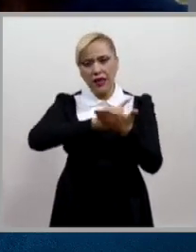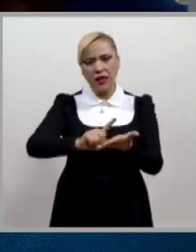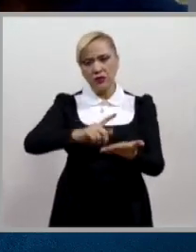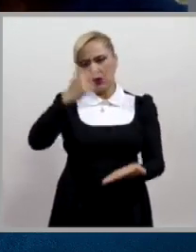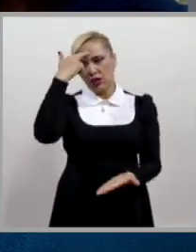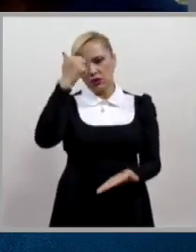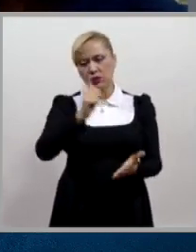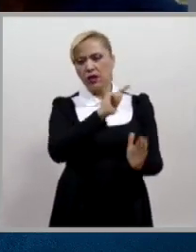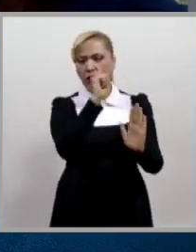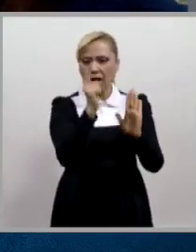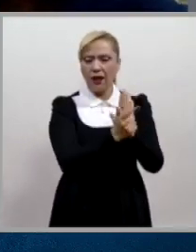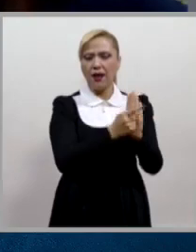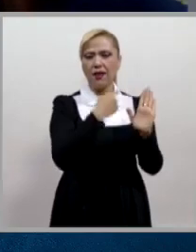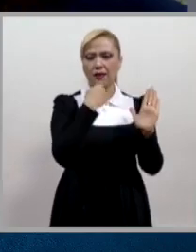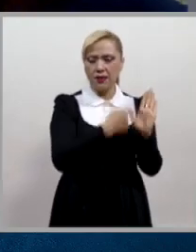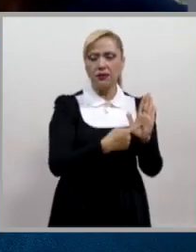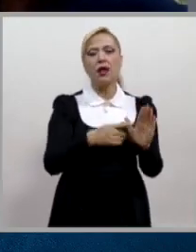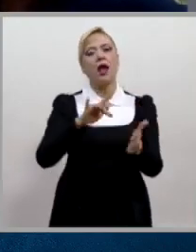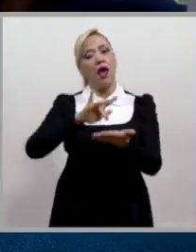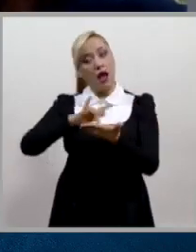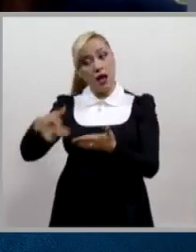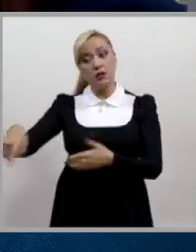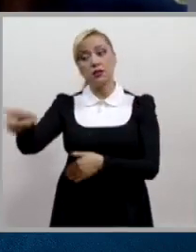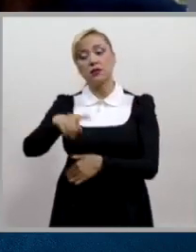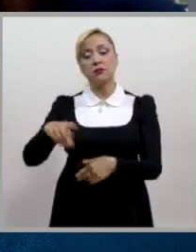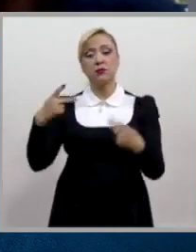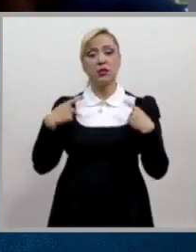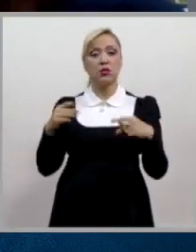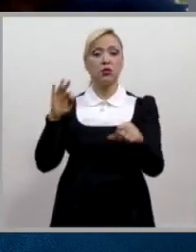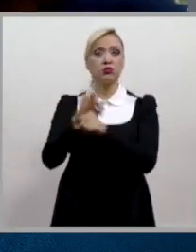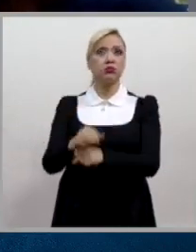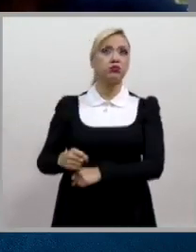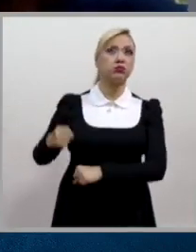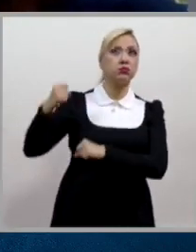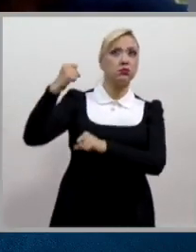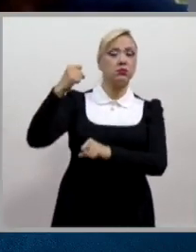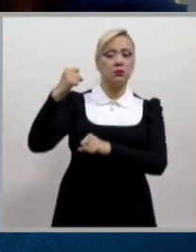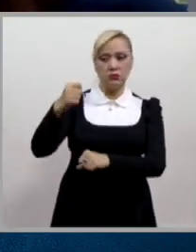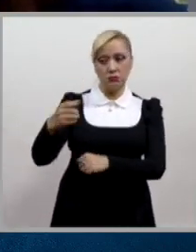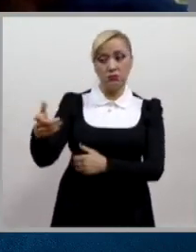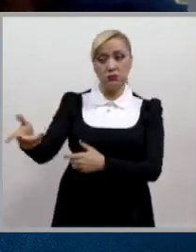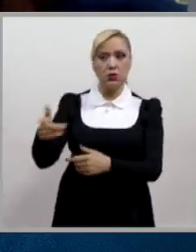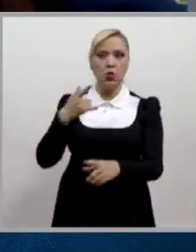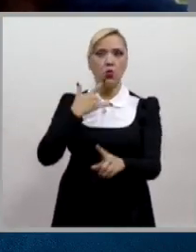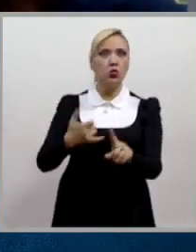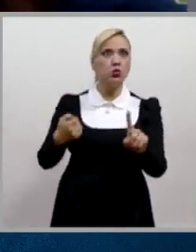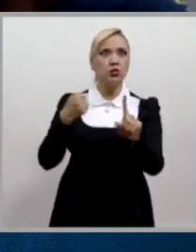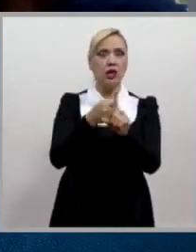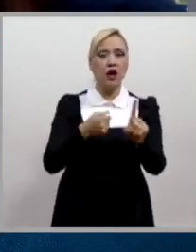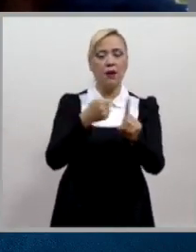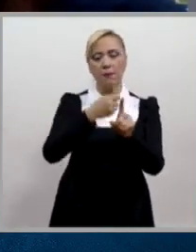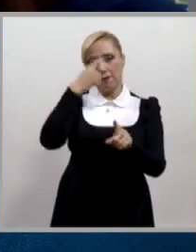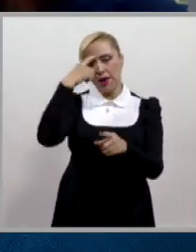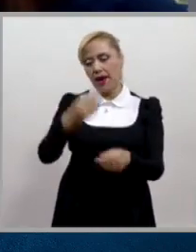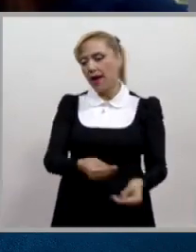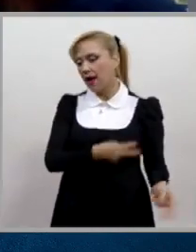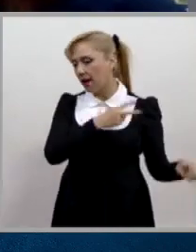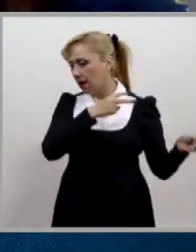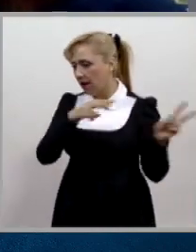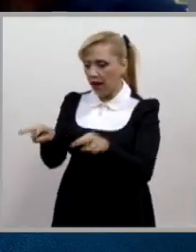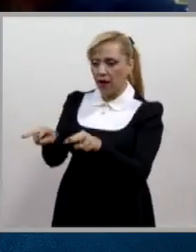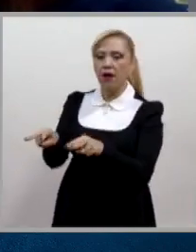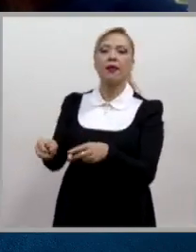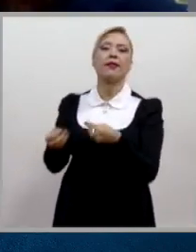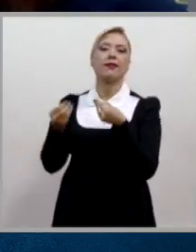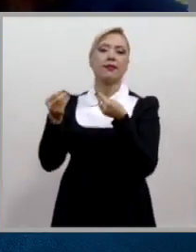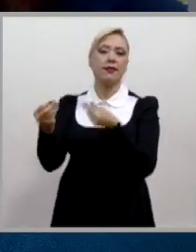hacen las personas activistas, ambos necesarios, pero lo que sí hace la Suprema Corte es ver esa realidad social para ver qué es